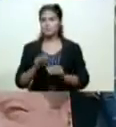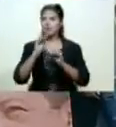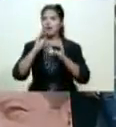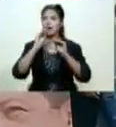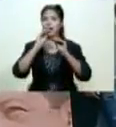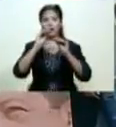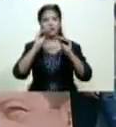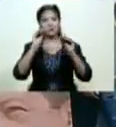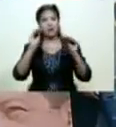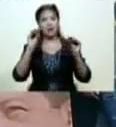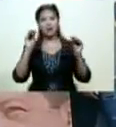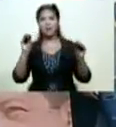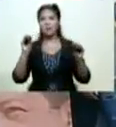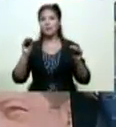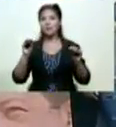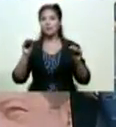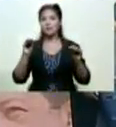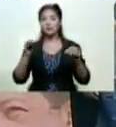anunciaremos